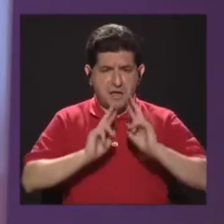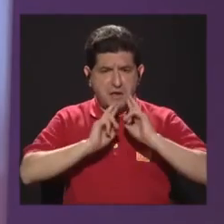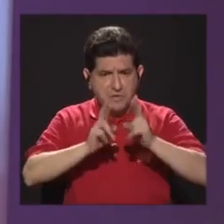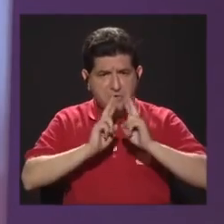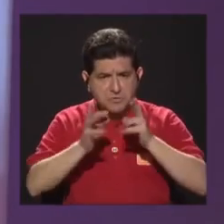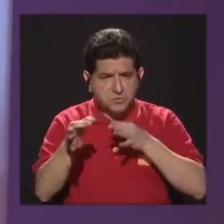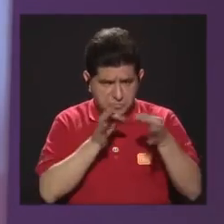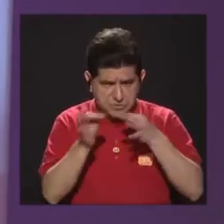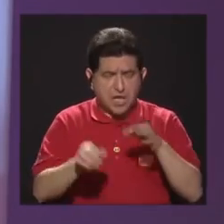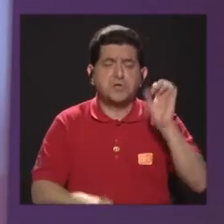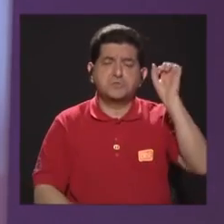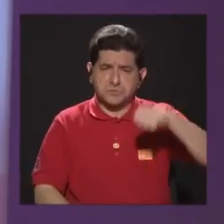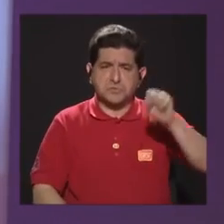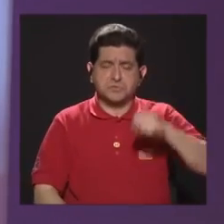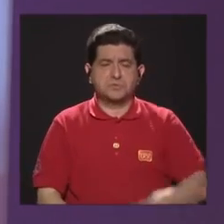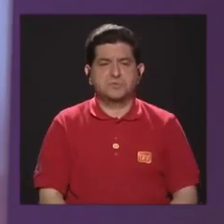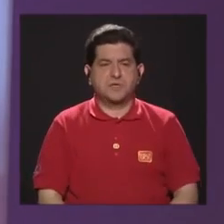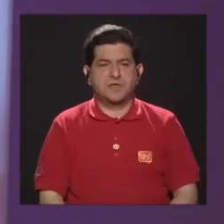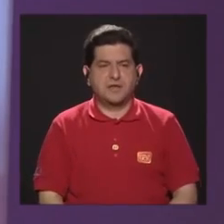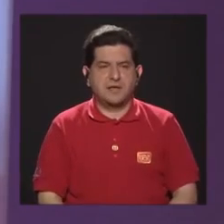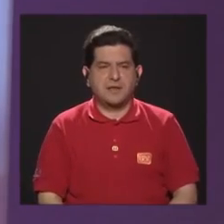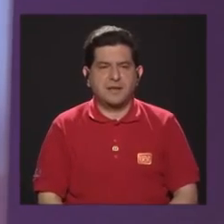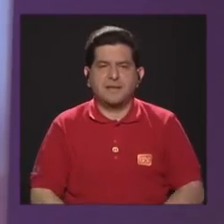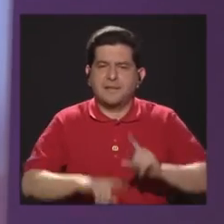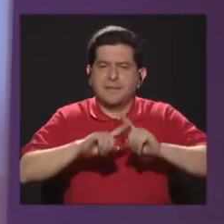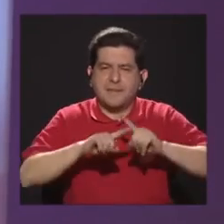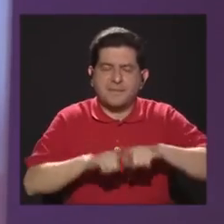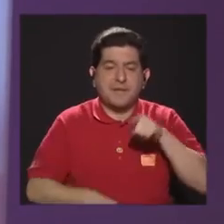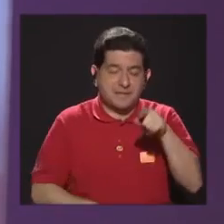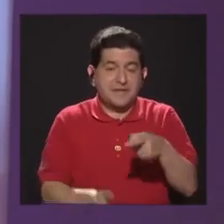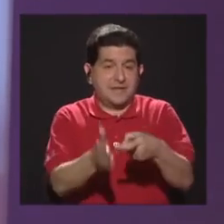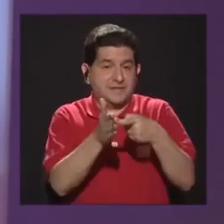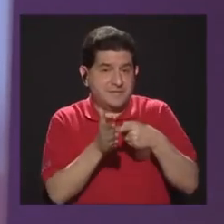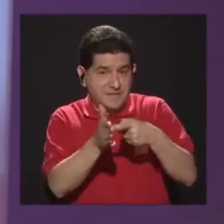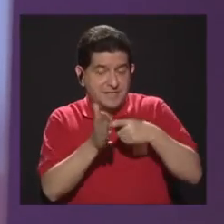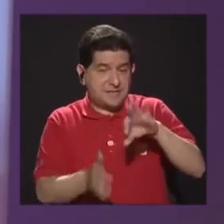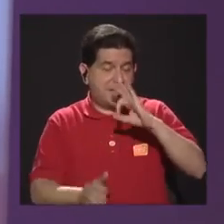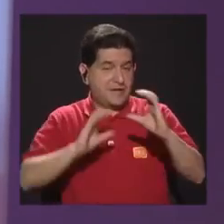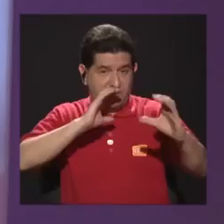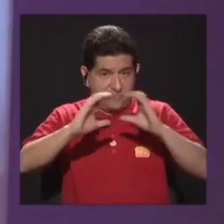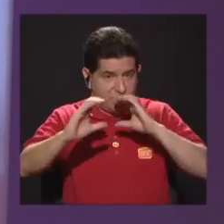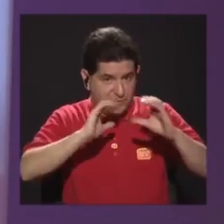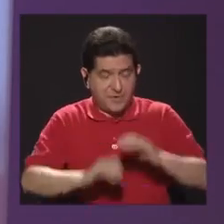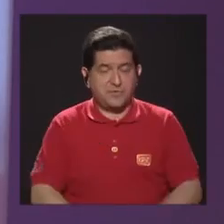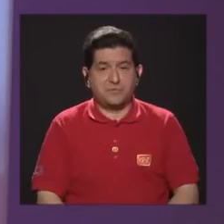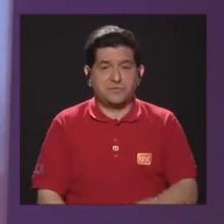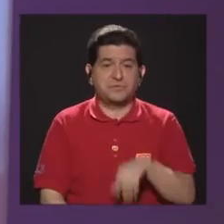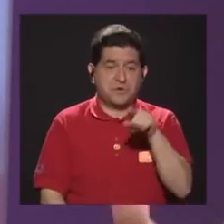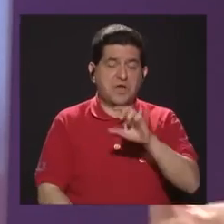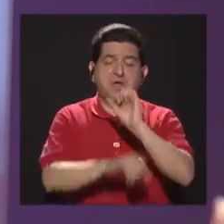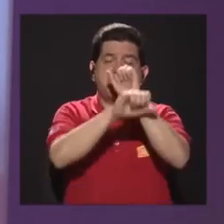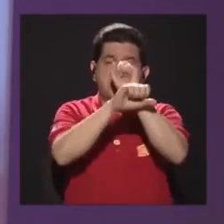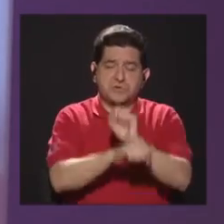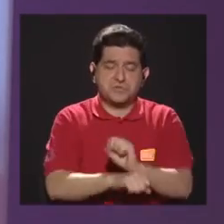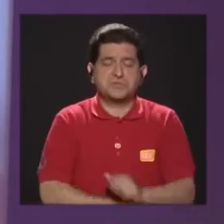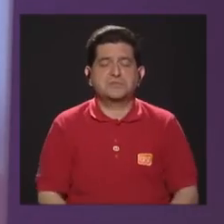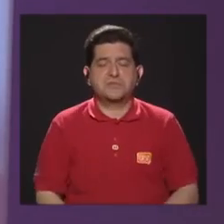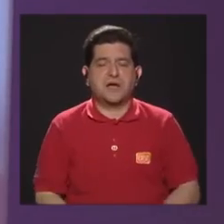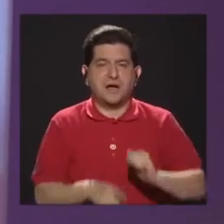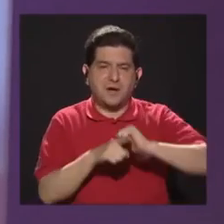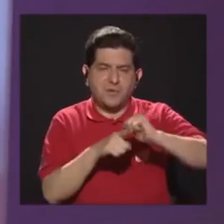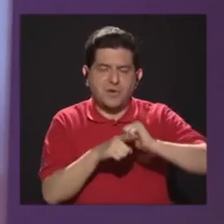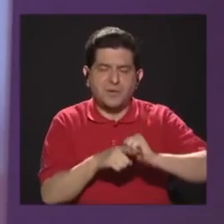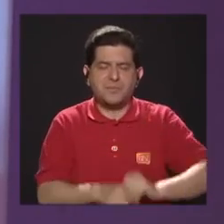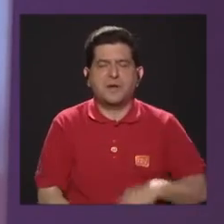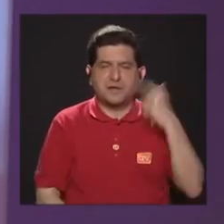cuentas. Habría que ver si es el tipo de rendición de cuentas que exigen los medios de comunicación, que están acostumbrados a prácticas políticas que son